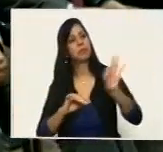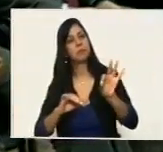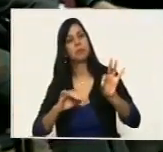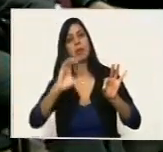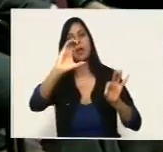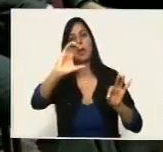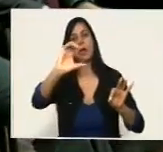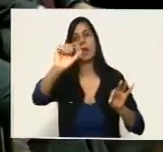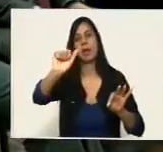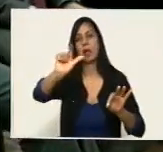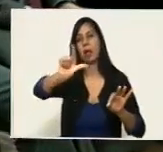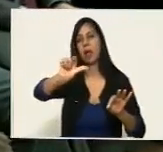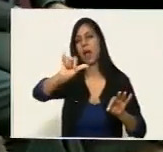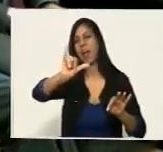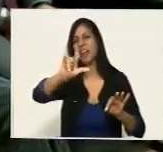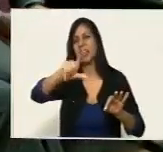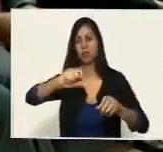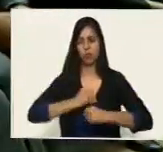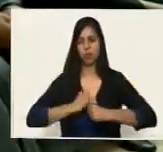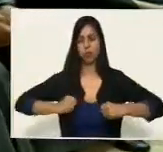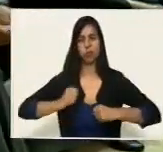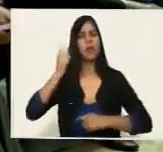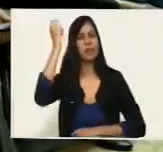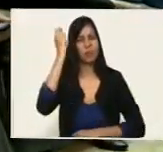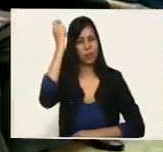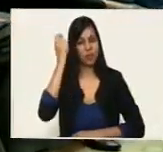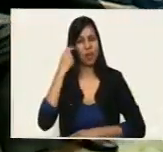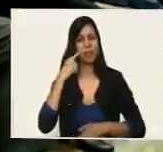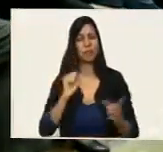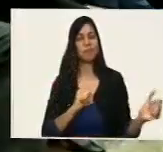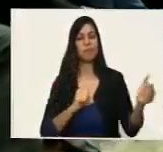Ortega Sánchez, titular de la cédula de identidad